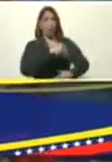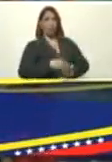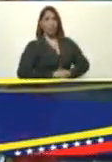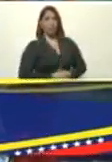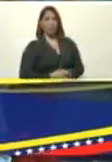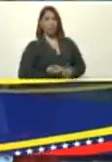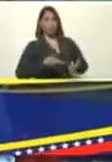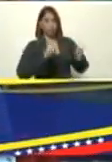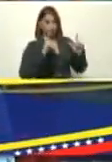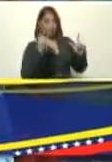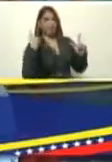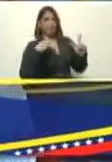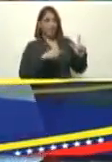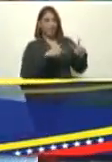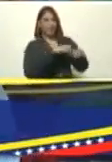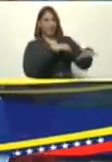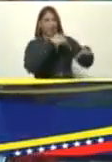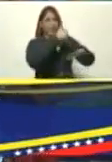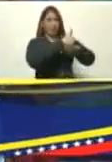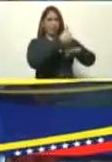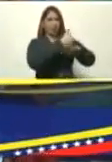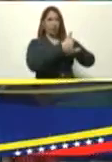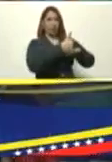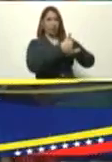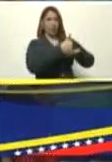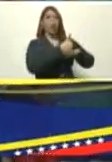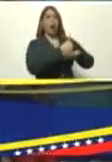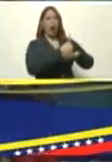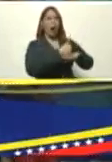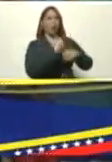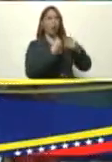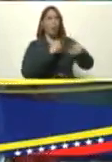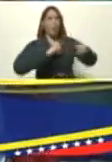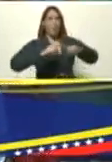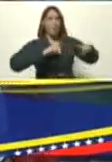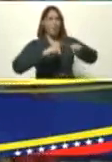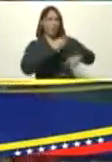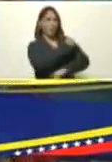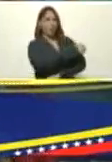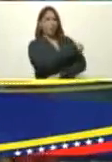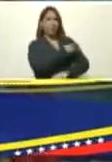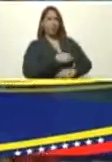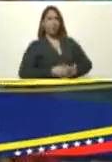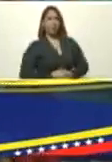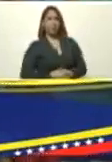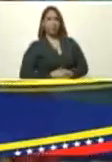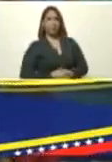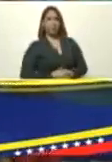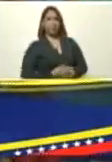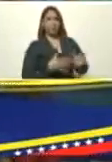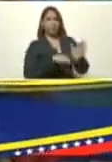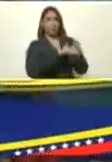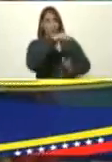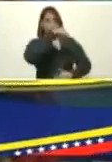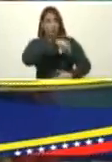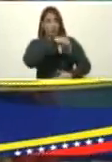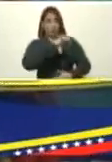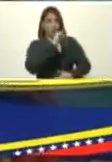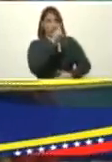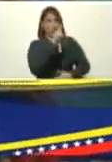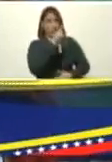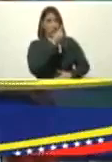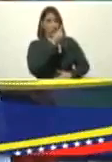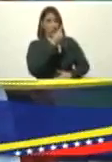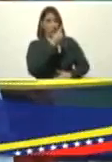que permite tener una mayor maniobrabilidad en nuestros hospitales y reforzamos acá que principalmente,